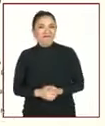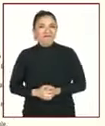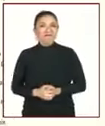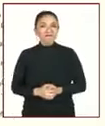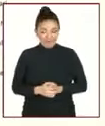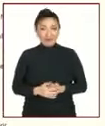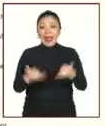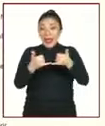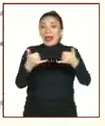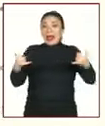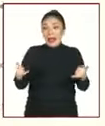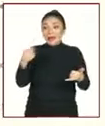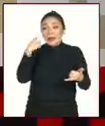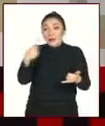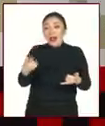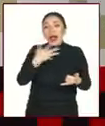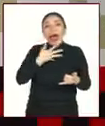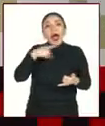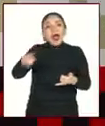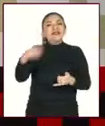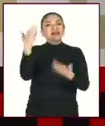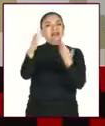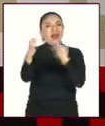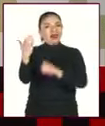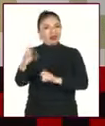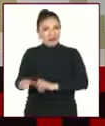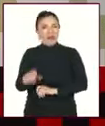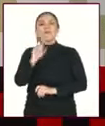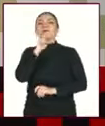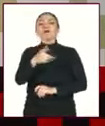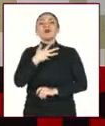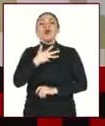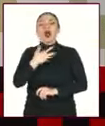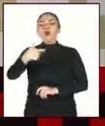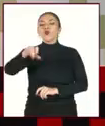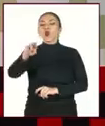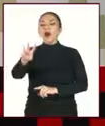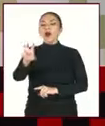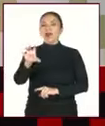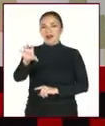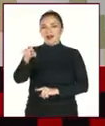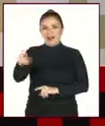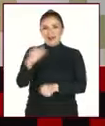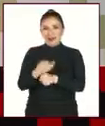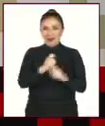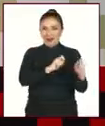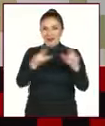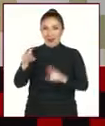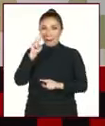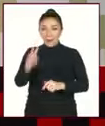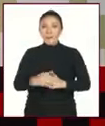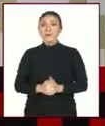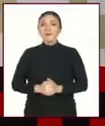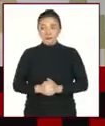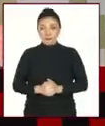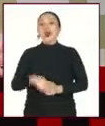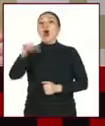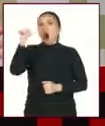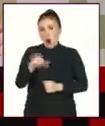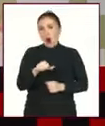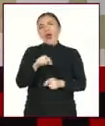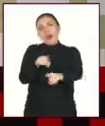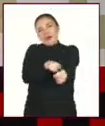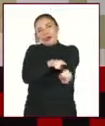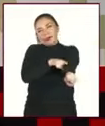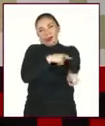El enlace está disponible en el chat de comentarios, así como el código QR en pantalla. Y bueno, durante toda la